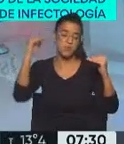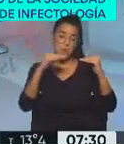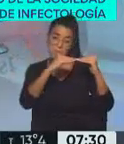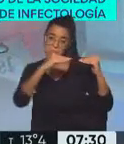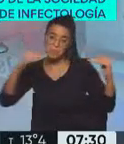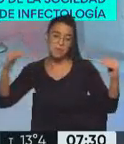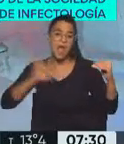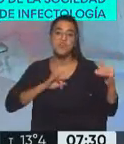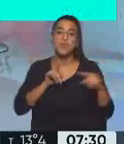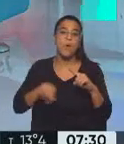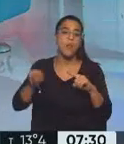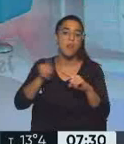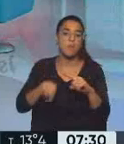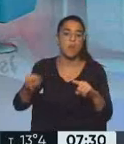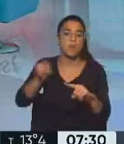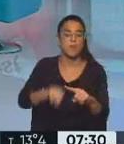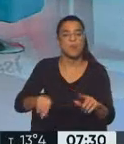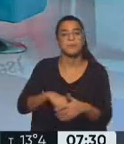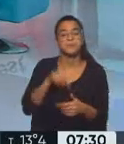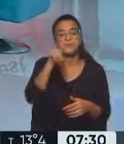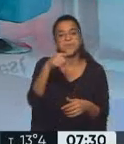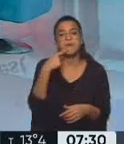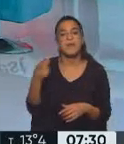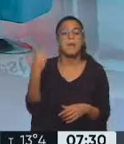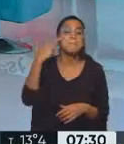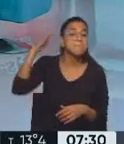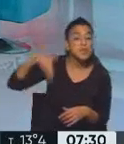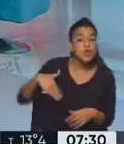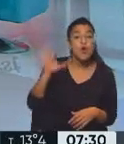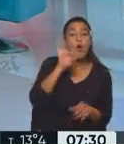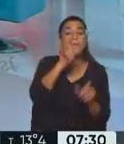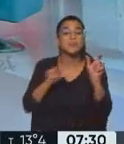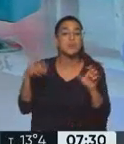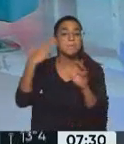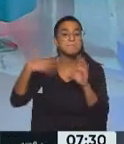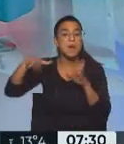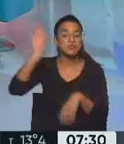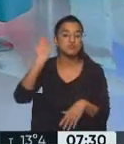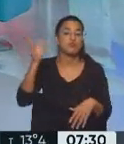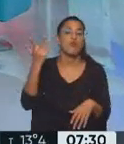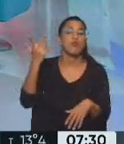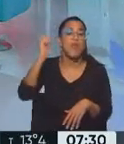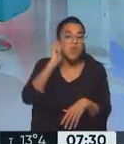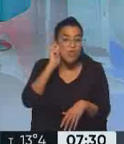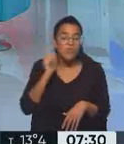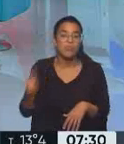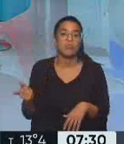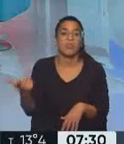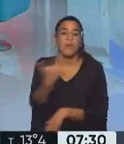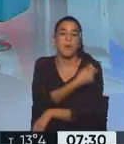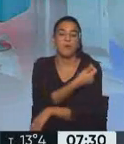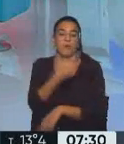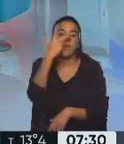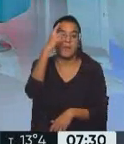años y estamos hablando perdón de todos los casos de menores de edad o estamos hablando también de personas mayores que tal vez por su edad no han recibido la vacuna